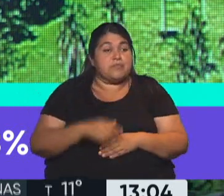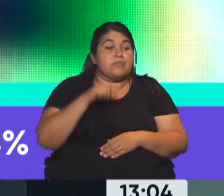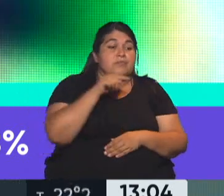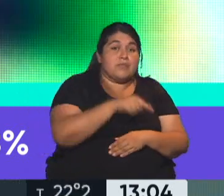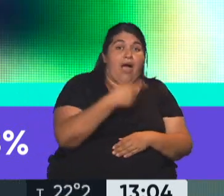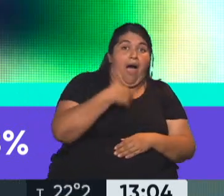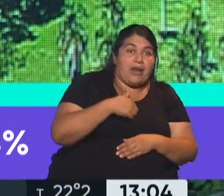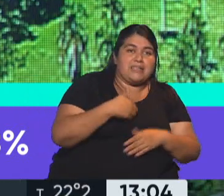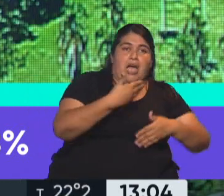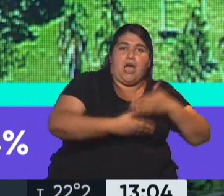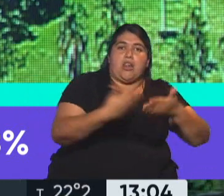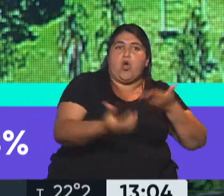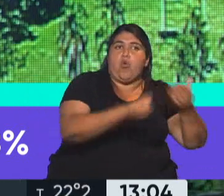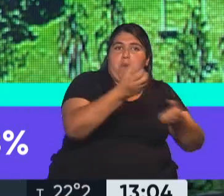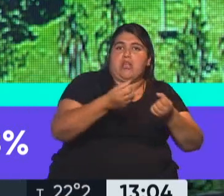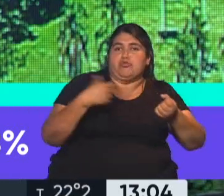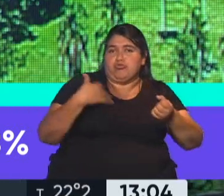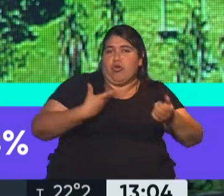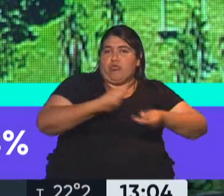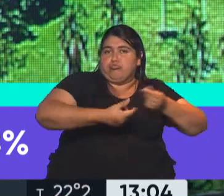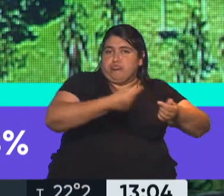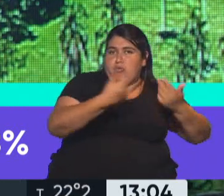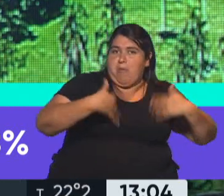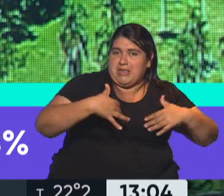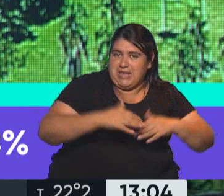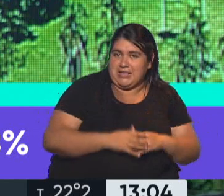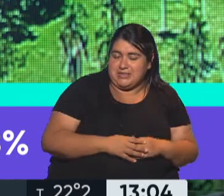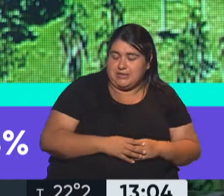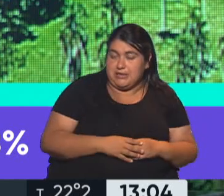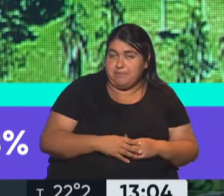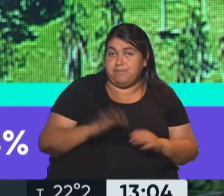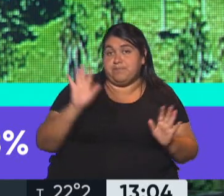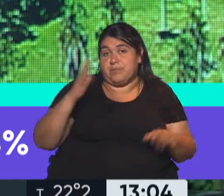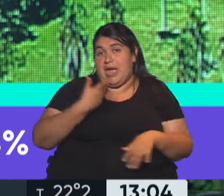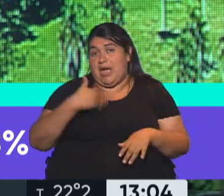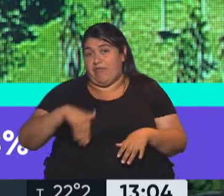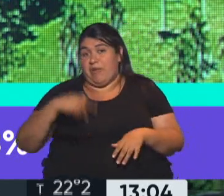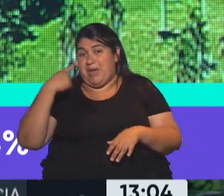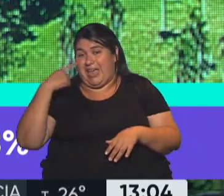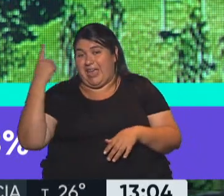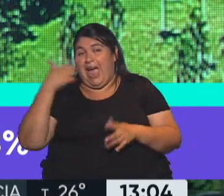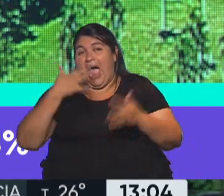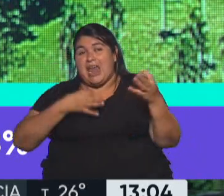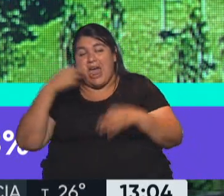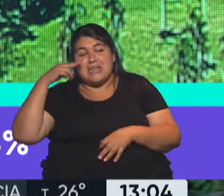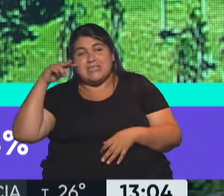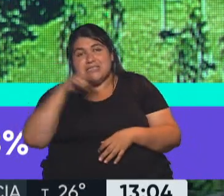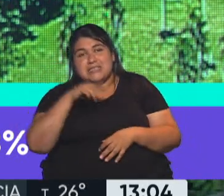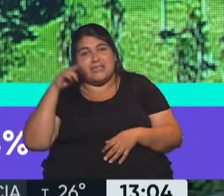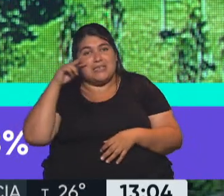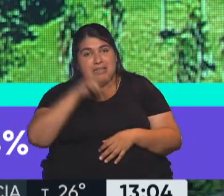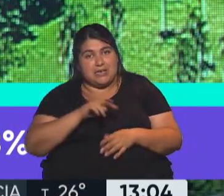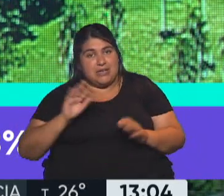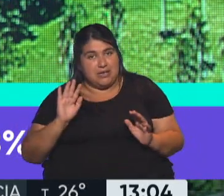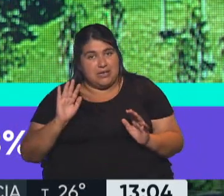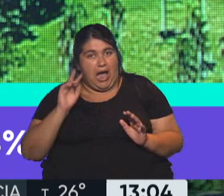con una recuperación fuerte del consumo. Ahora, esto es lo que analizan los departamentos de análisis y estudios económicos del